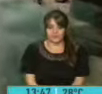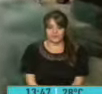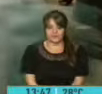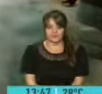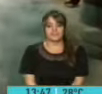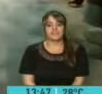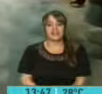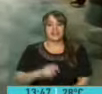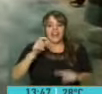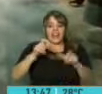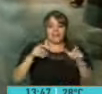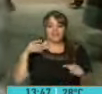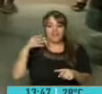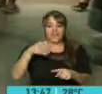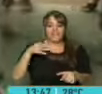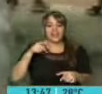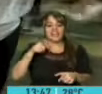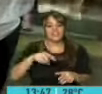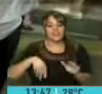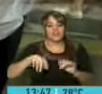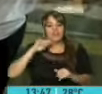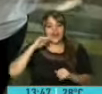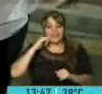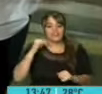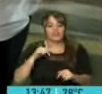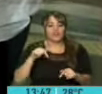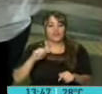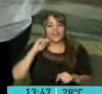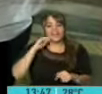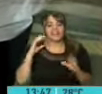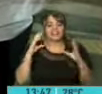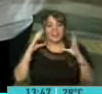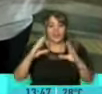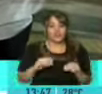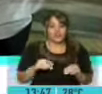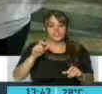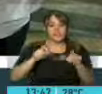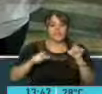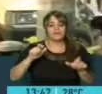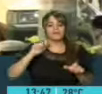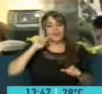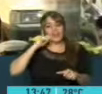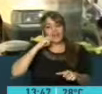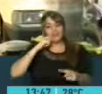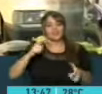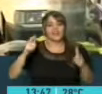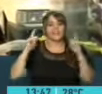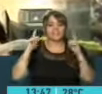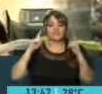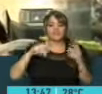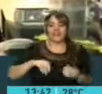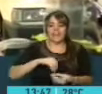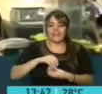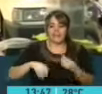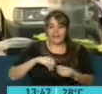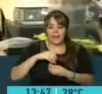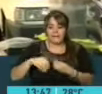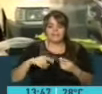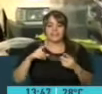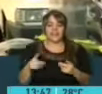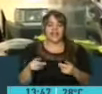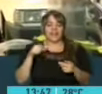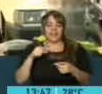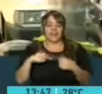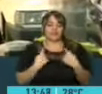La gente se acerca y eso es lo bueno. Sí, hoy es una linda noche y por lo general la gente le gusta mucho, disfruta la familia, de los estatuas vivientes, así